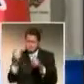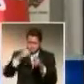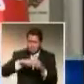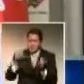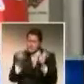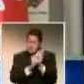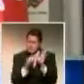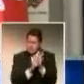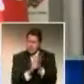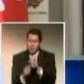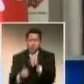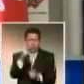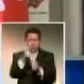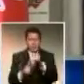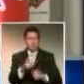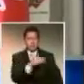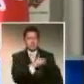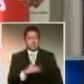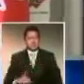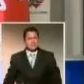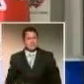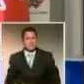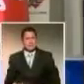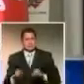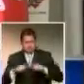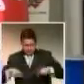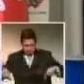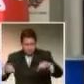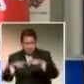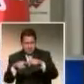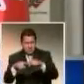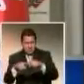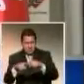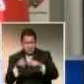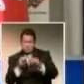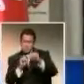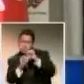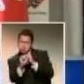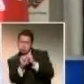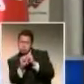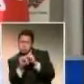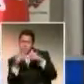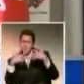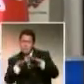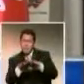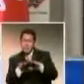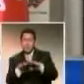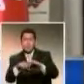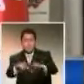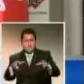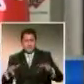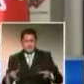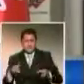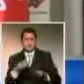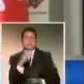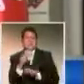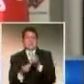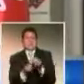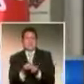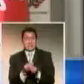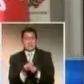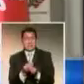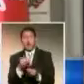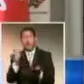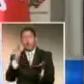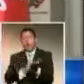de un testigo por candidato presidencial en la sala de contingencia de miembros de mesa, la realización de